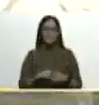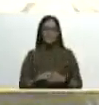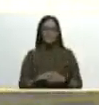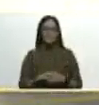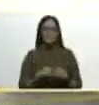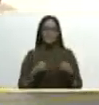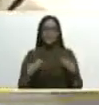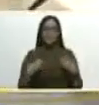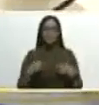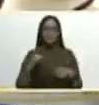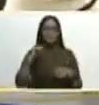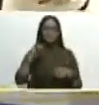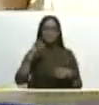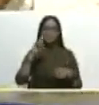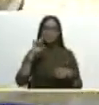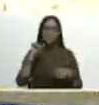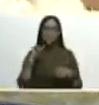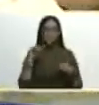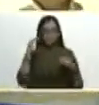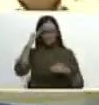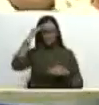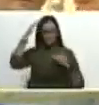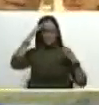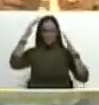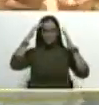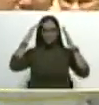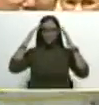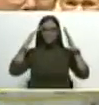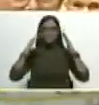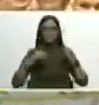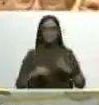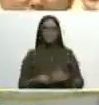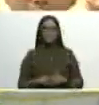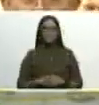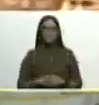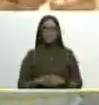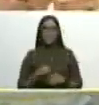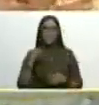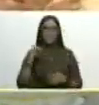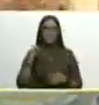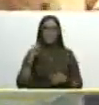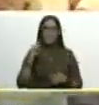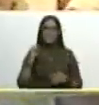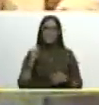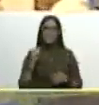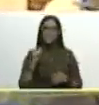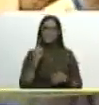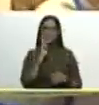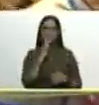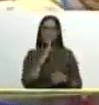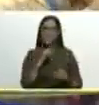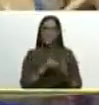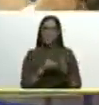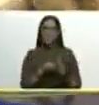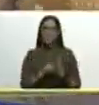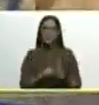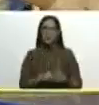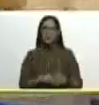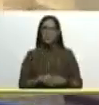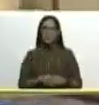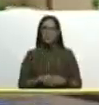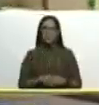Yuli Valera, ¿cómo estás, Yuli? Marta Tabak, ¿y ese apellido dónde viene? De Siria, Salam